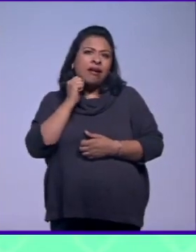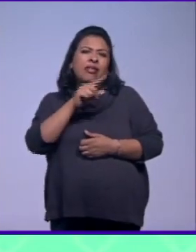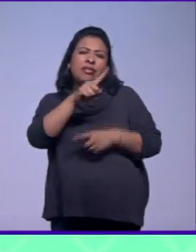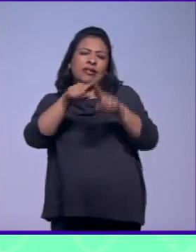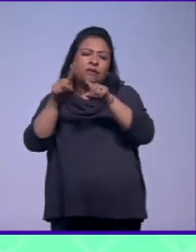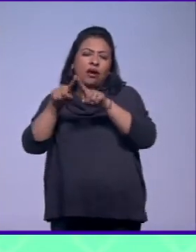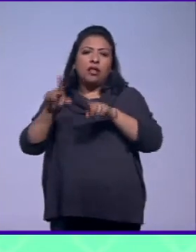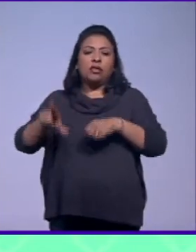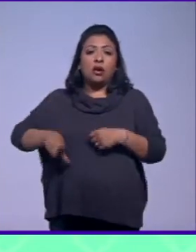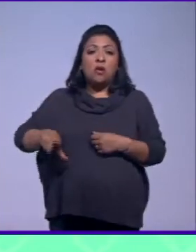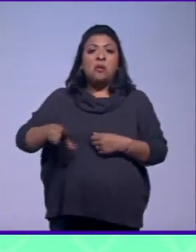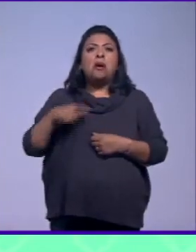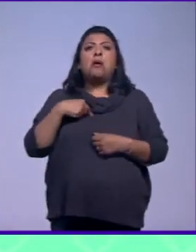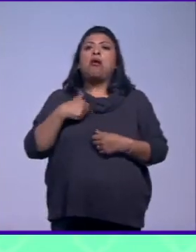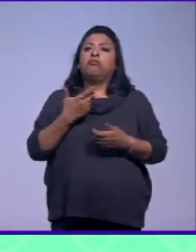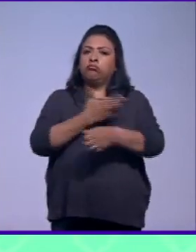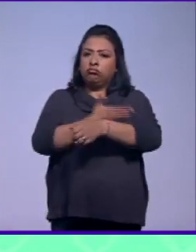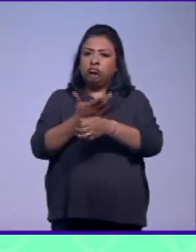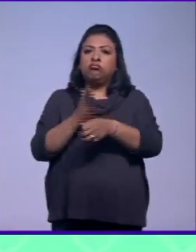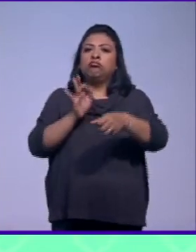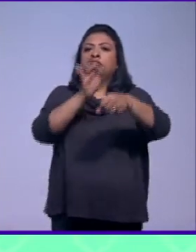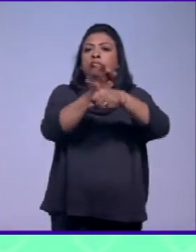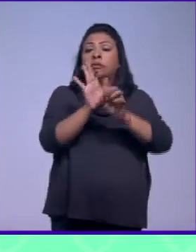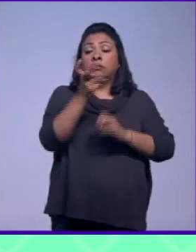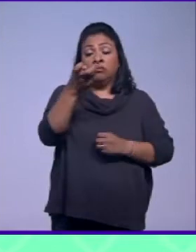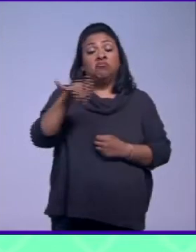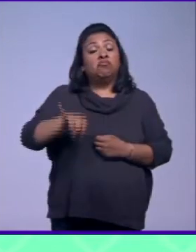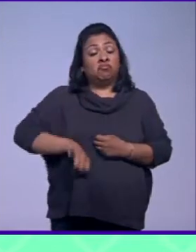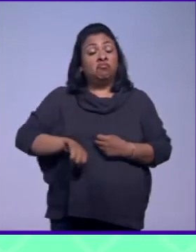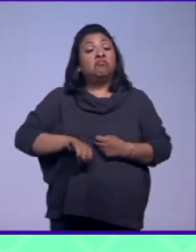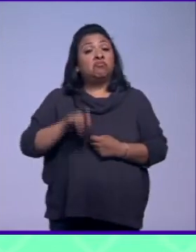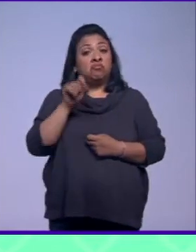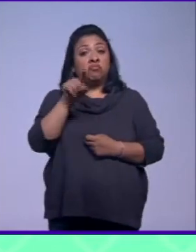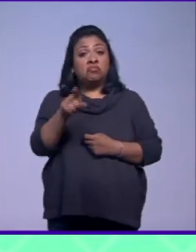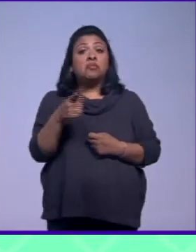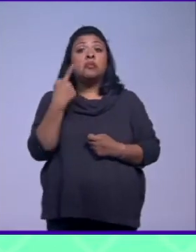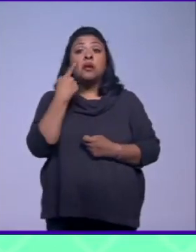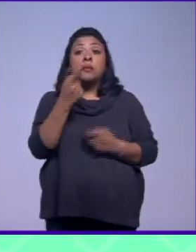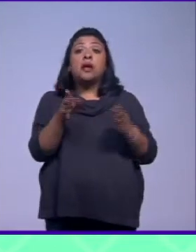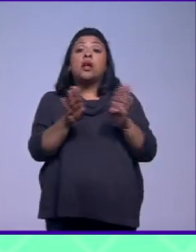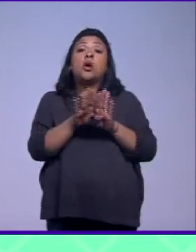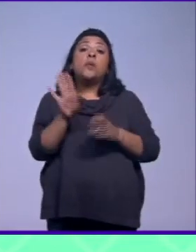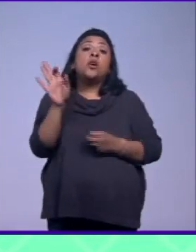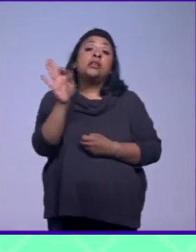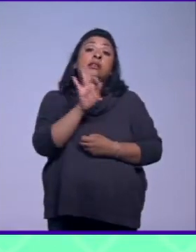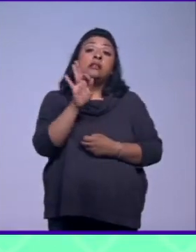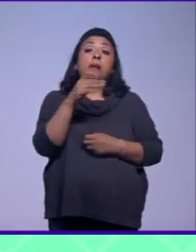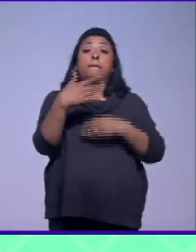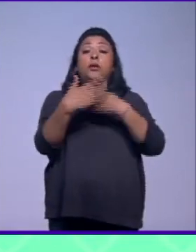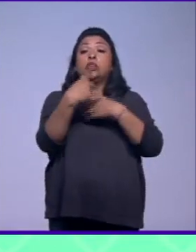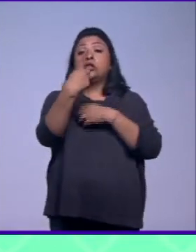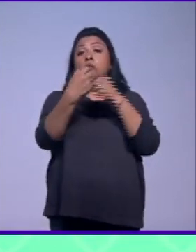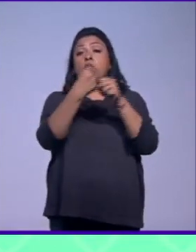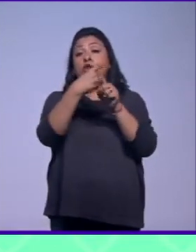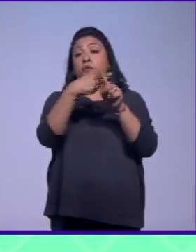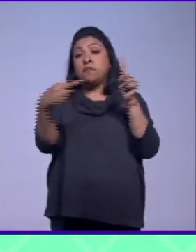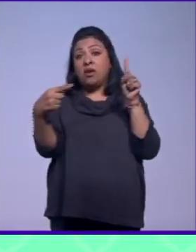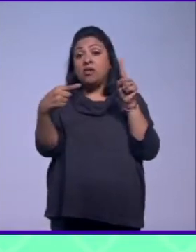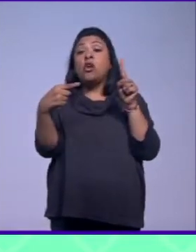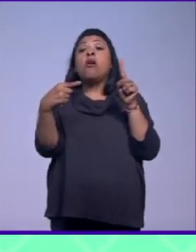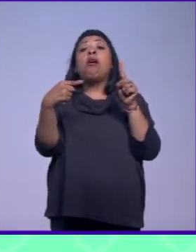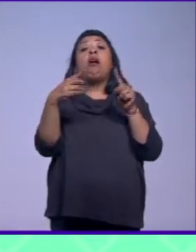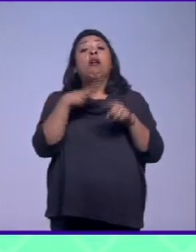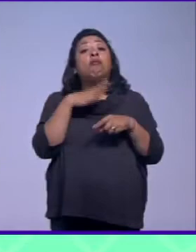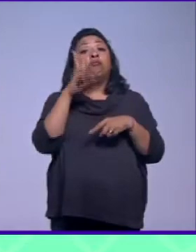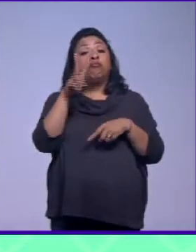gubernamentales lo han acompañado entonces es interesante también ver que tal vez en año y medio ha logrado muchas